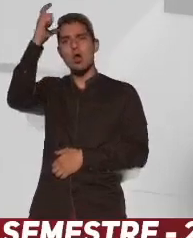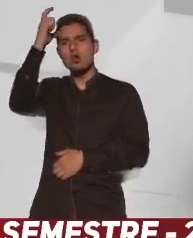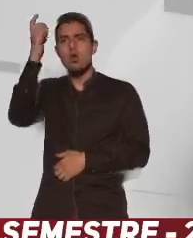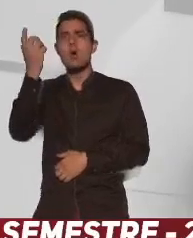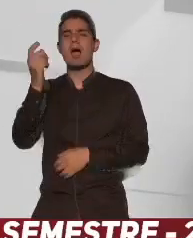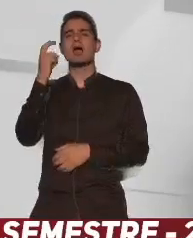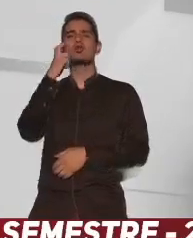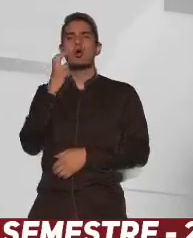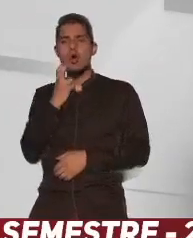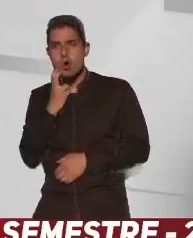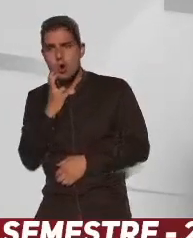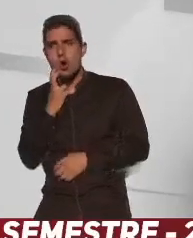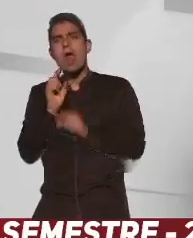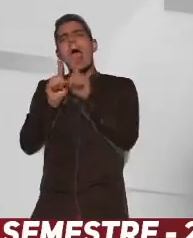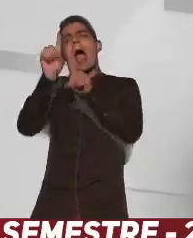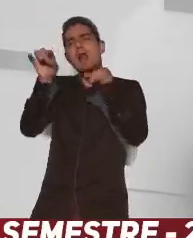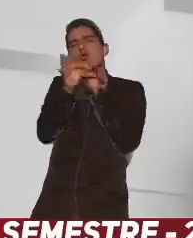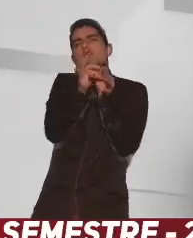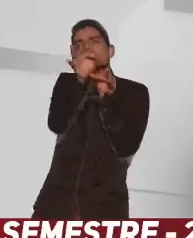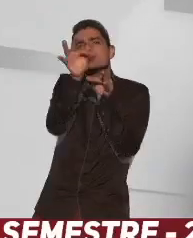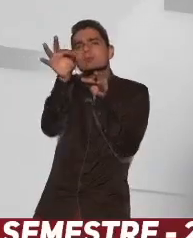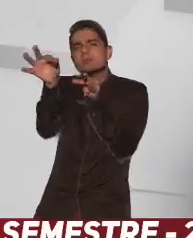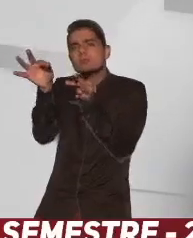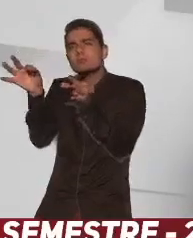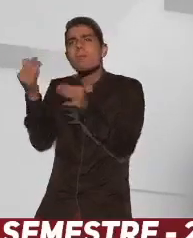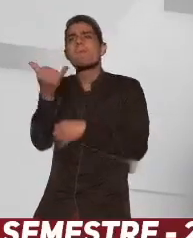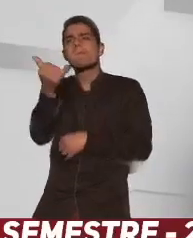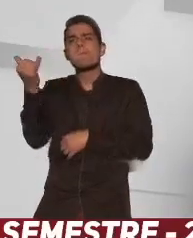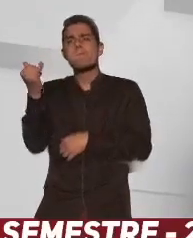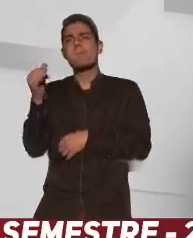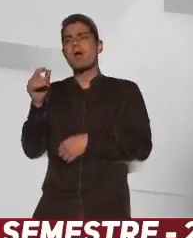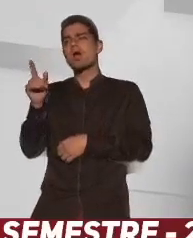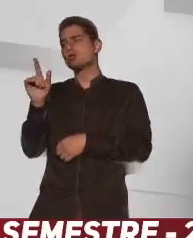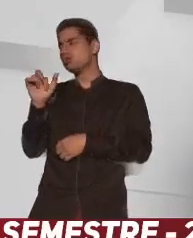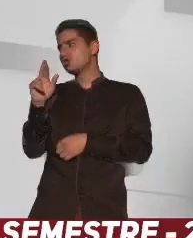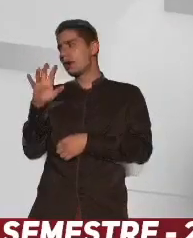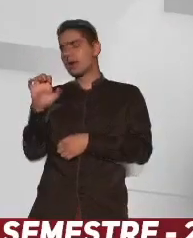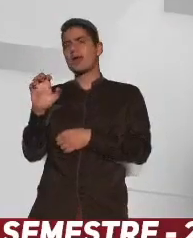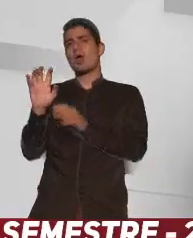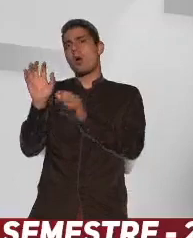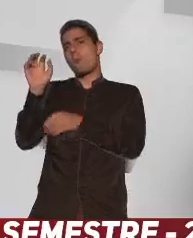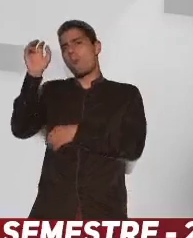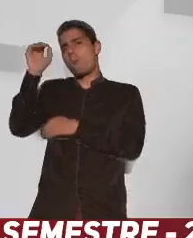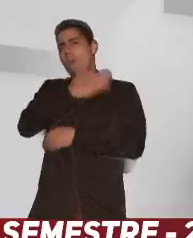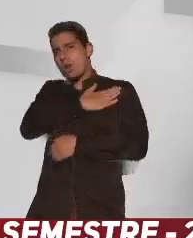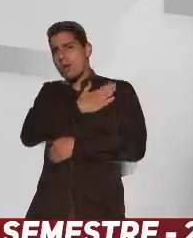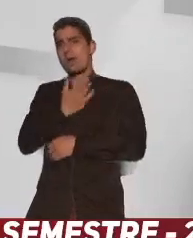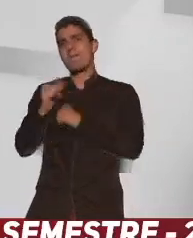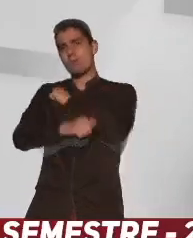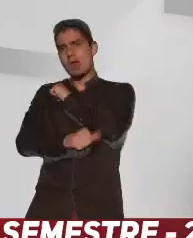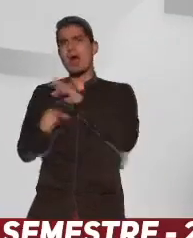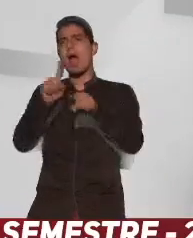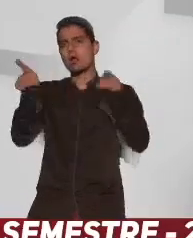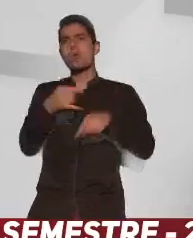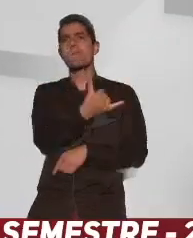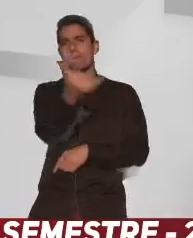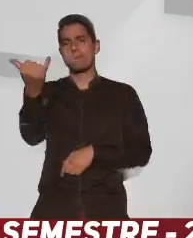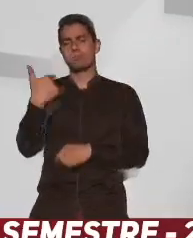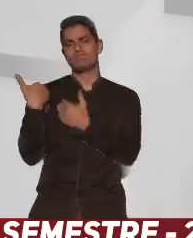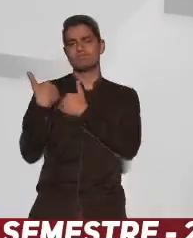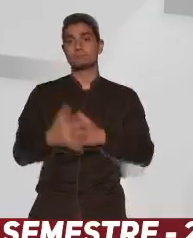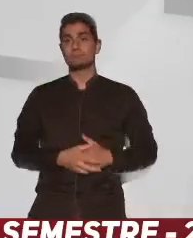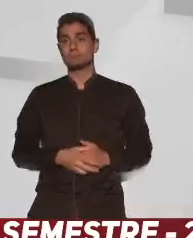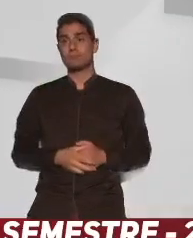algunos municipios en los departamentos de Sucre, Bolívar y Boyacá. Teniendo como base la meta impuesta en el plan número